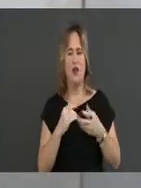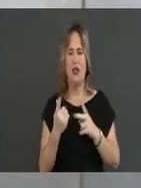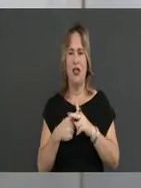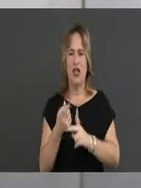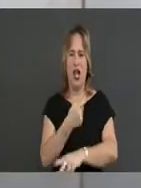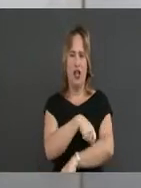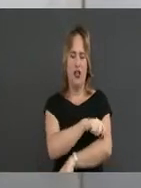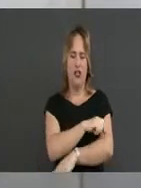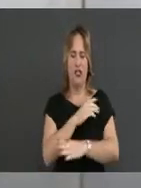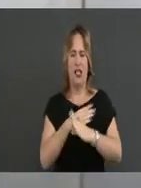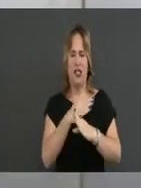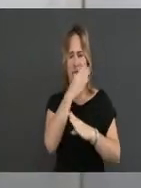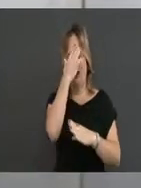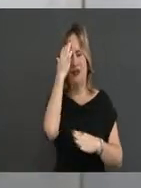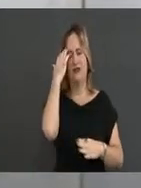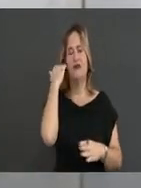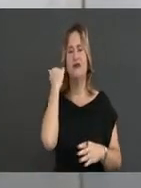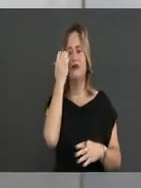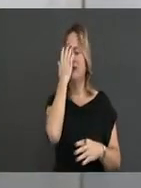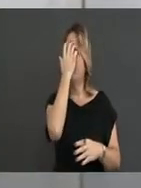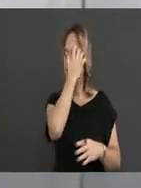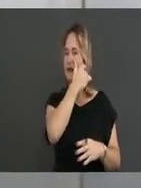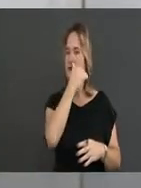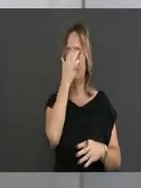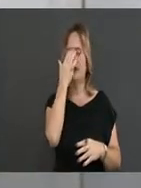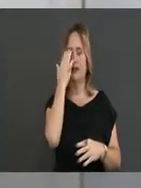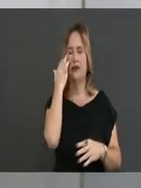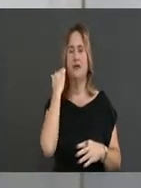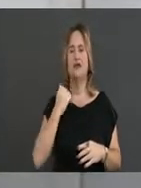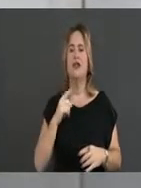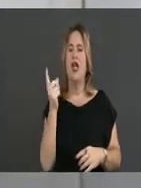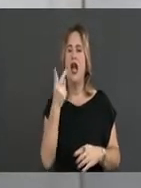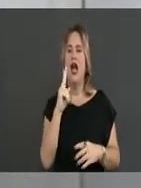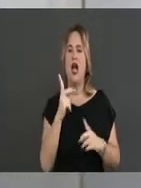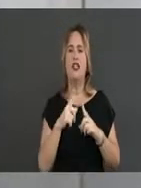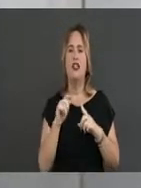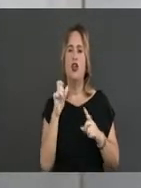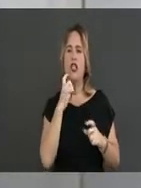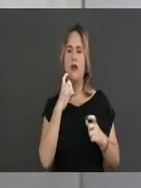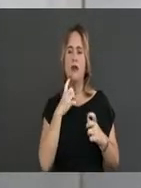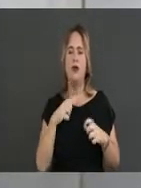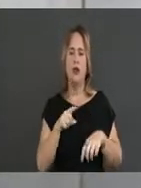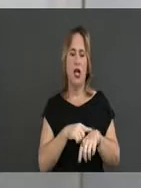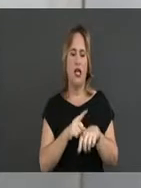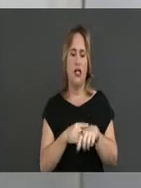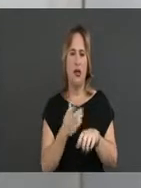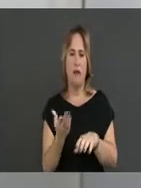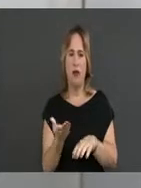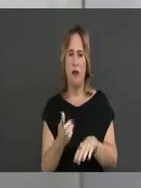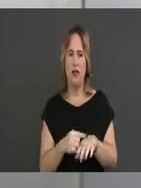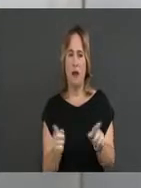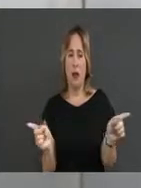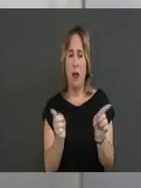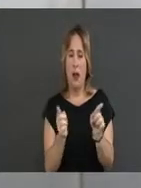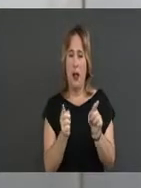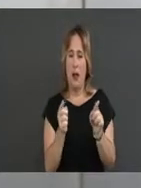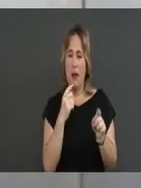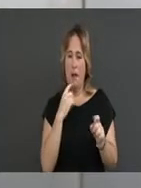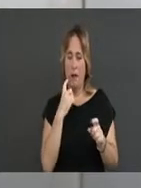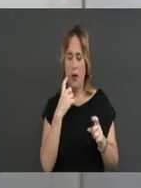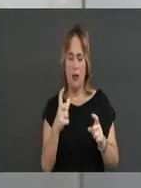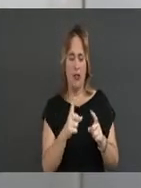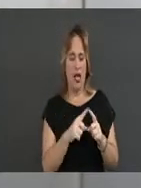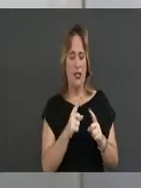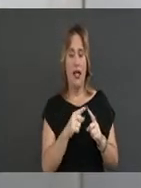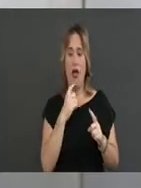y a los televidentes de este programa. Bueno, hay dos temas que en función del tiempo se nos pidió que fuéramos muy concretos, muy puntuales.